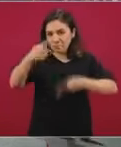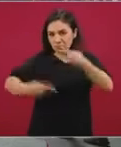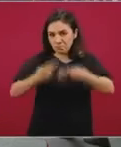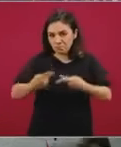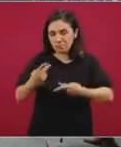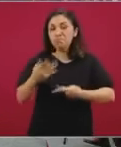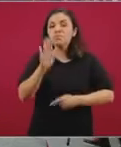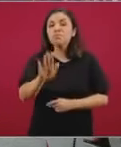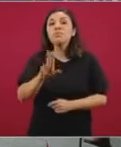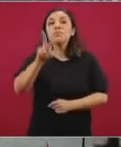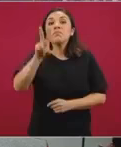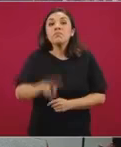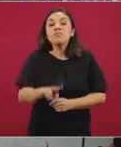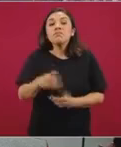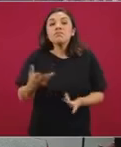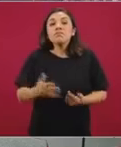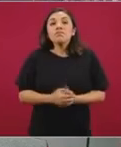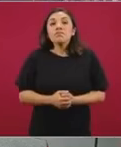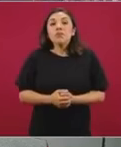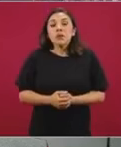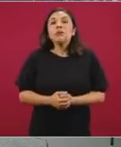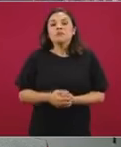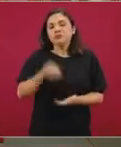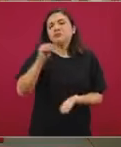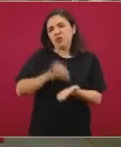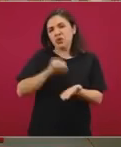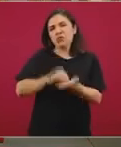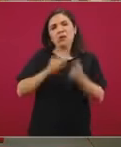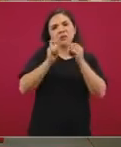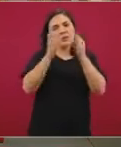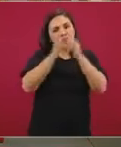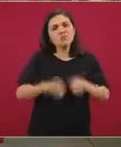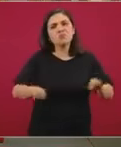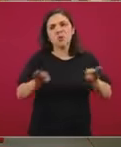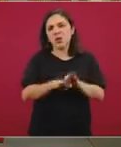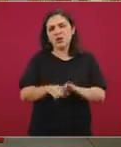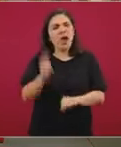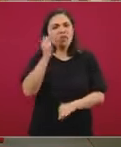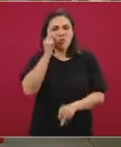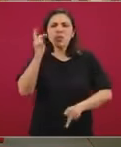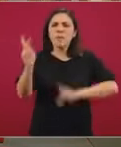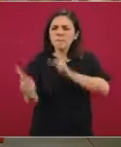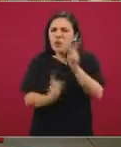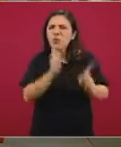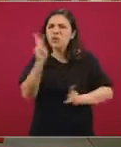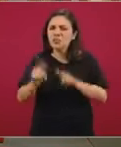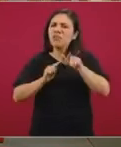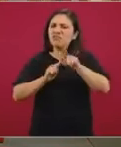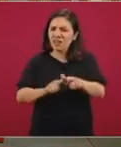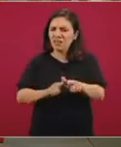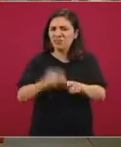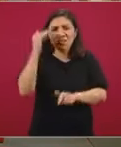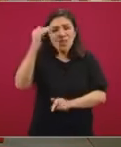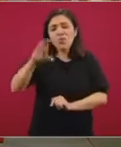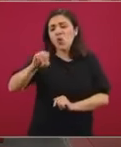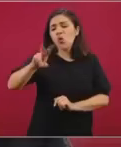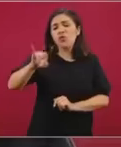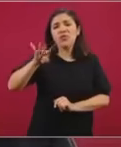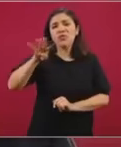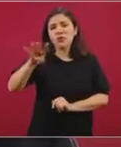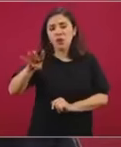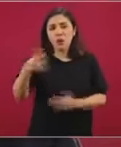estas preguntas que son vigentes en cada etapa, en cada momento de la pandemia de COVID-19, y